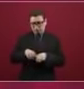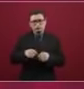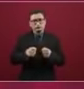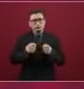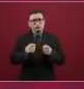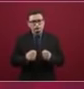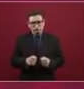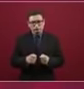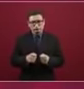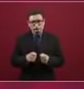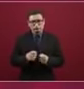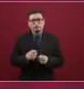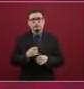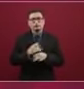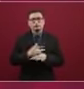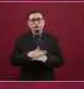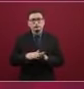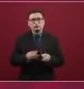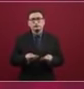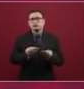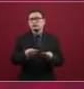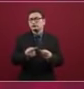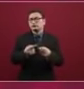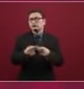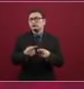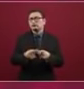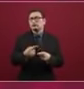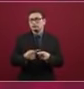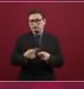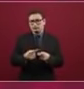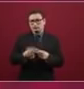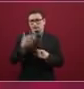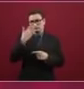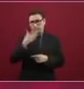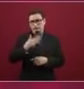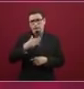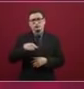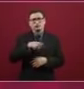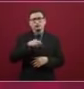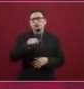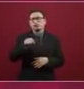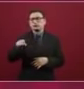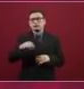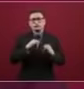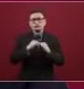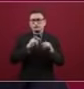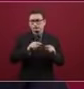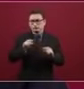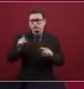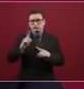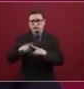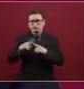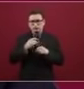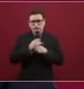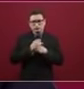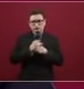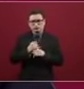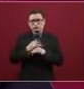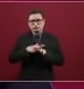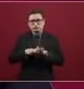es proporcionada por las mismas instancias que generan la información para